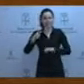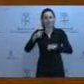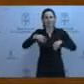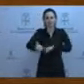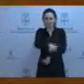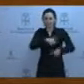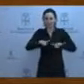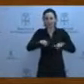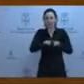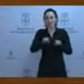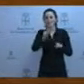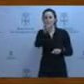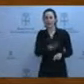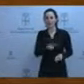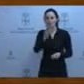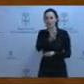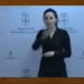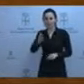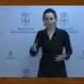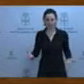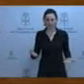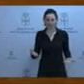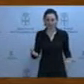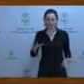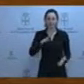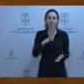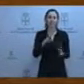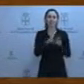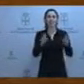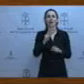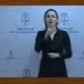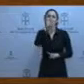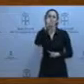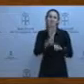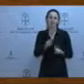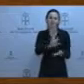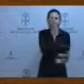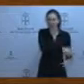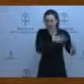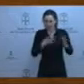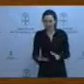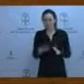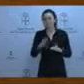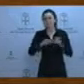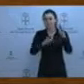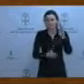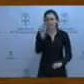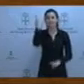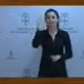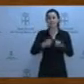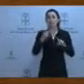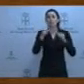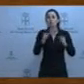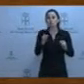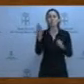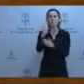Partido Popular lecciones de teatro de un partido que en cuestión de año y medio ha sido capaz de cambiar más de la mitad de sus programas electorales y sus propuestas para el país,